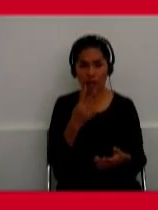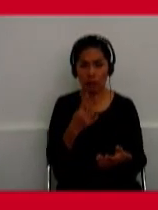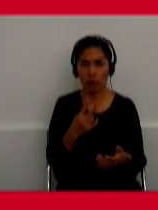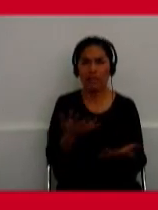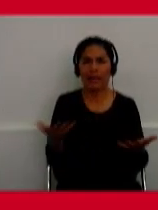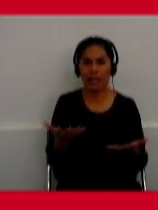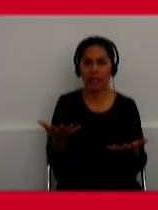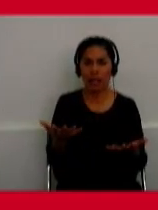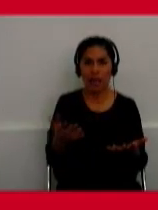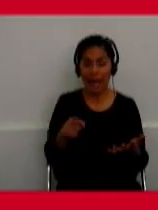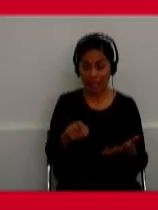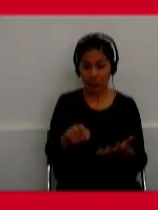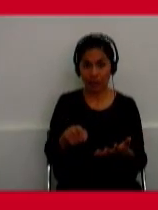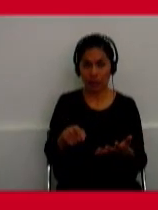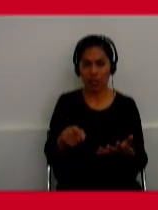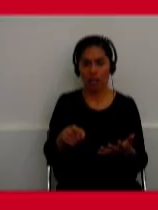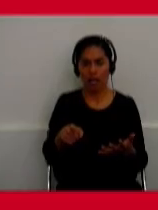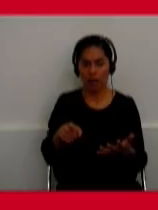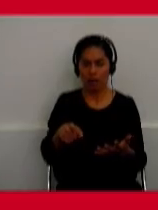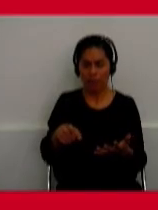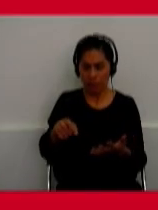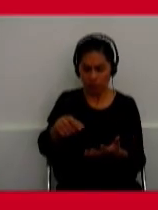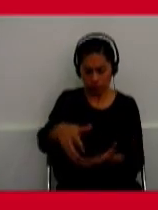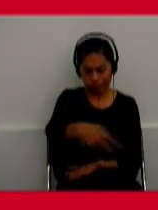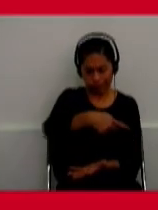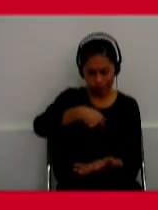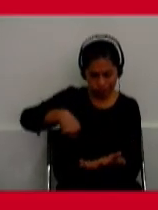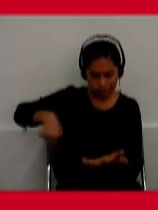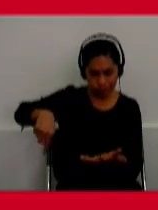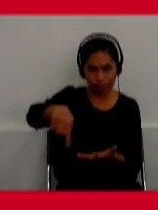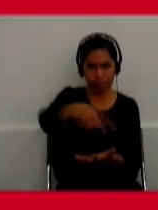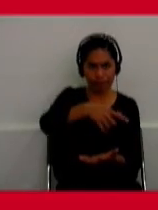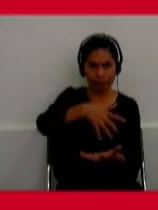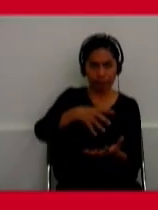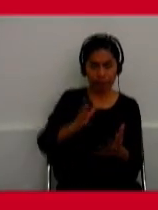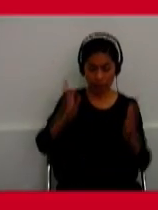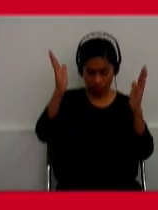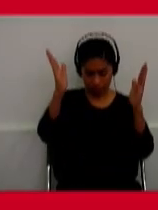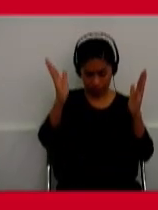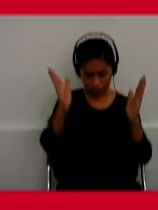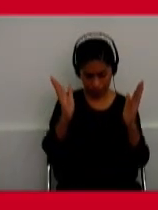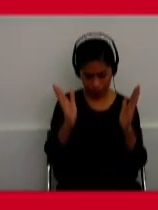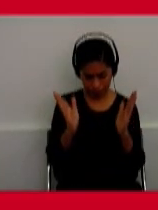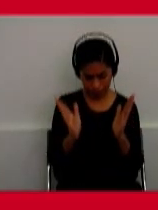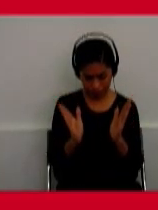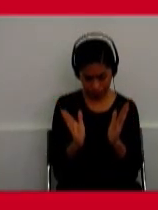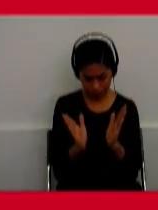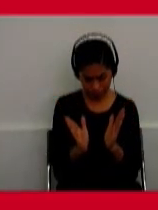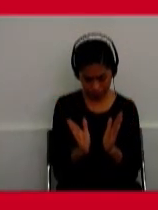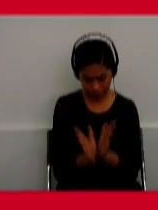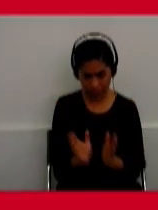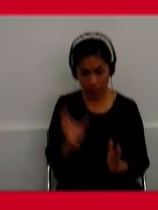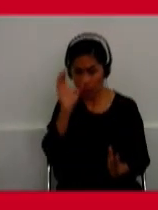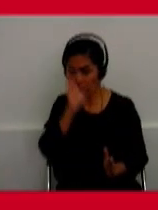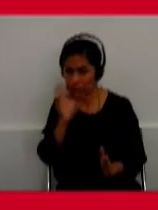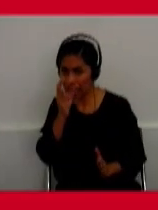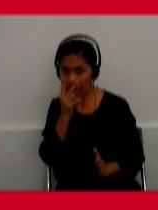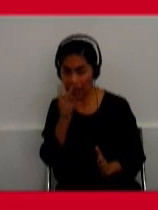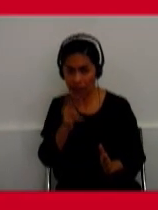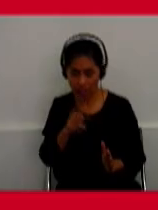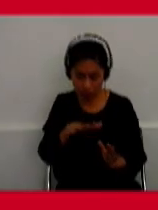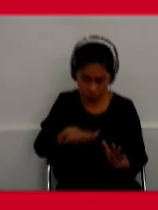espesador, sabemos que es un círculo, ¿no? Y tenemos un cono, entonces tenemos que buscar el área unitaria